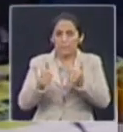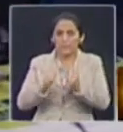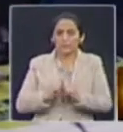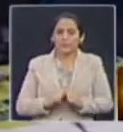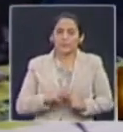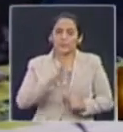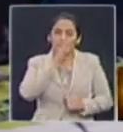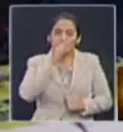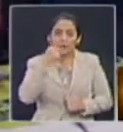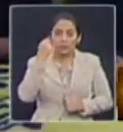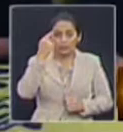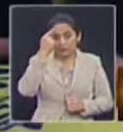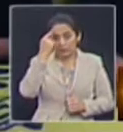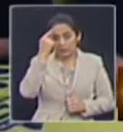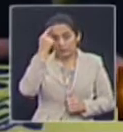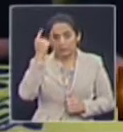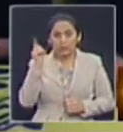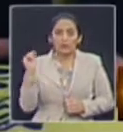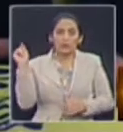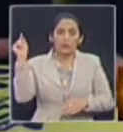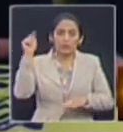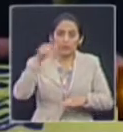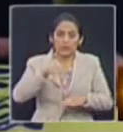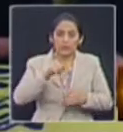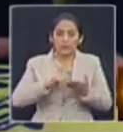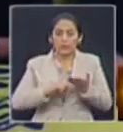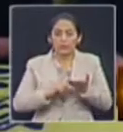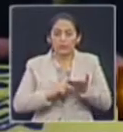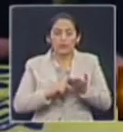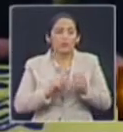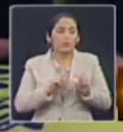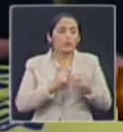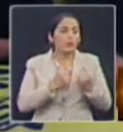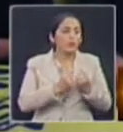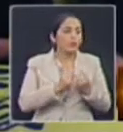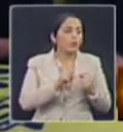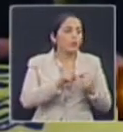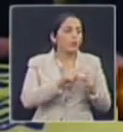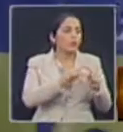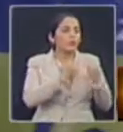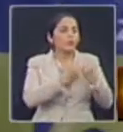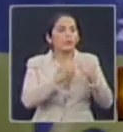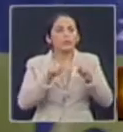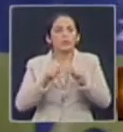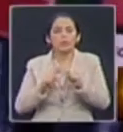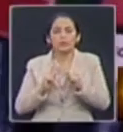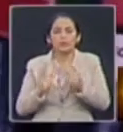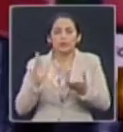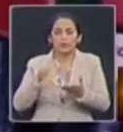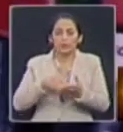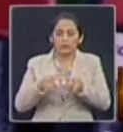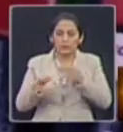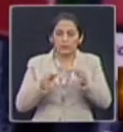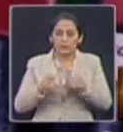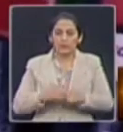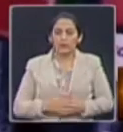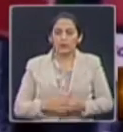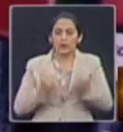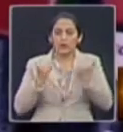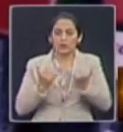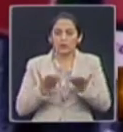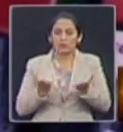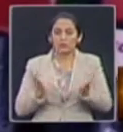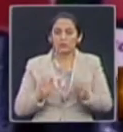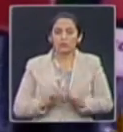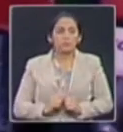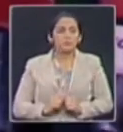presidente de la República de puesto de la presidencia del partido y de otros miembros que apoyan al primer mandatario, se precisó. La decisión de participar o